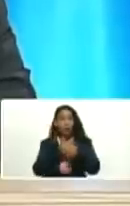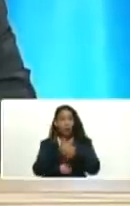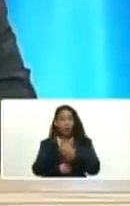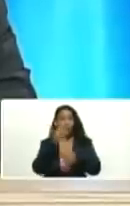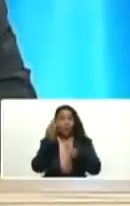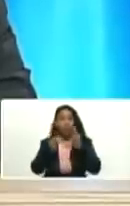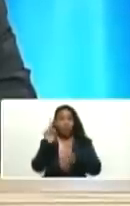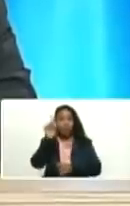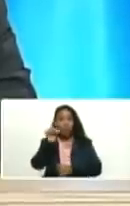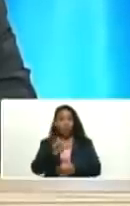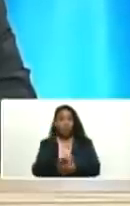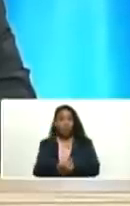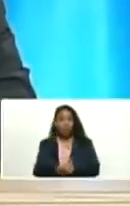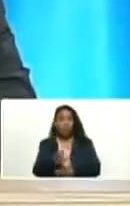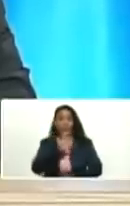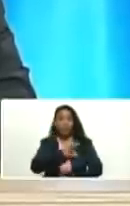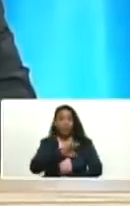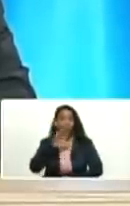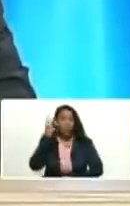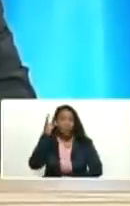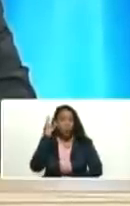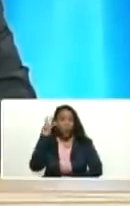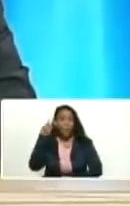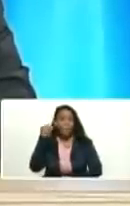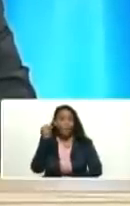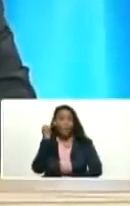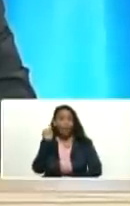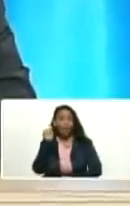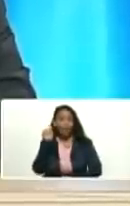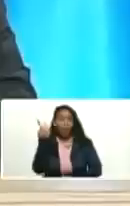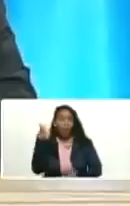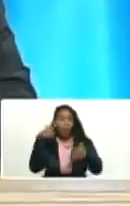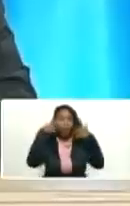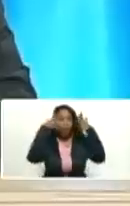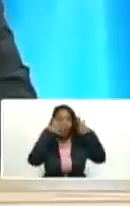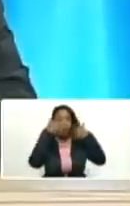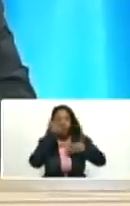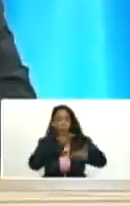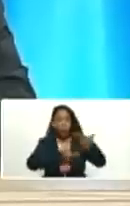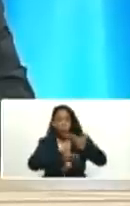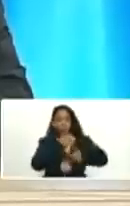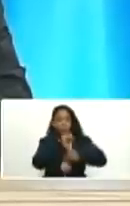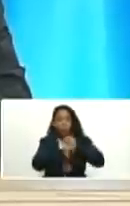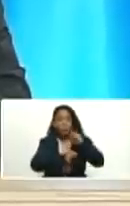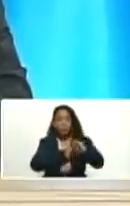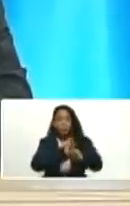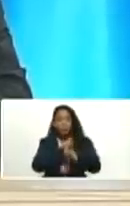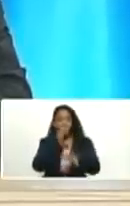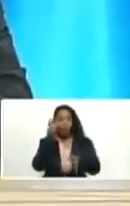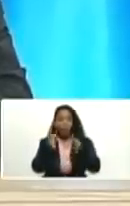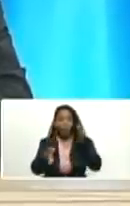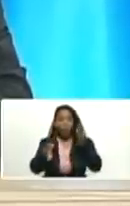Señora Mia Aro Sánchez, asesora de cooperación internacional del fiscal,